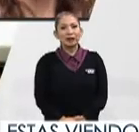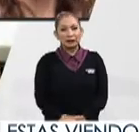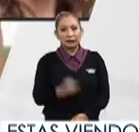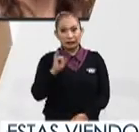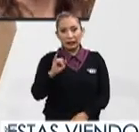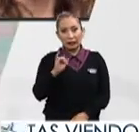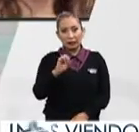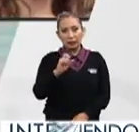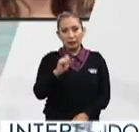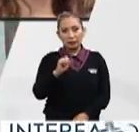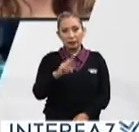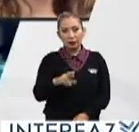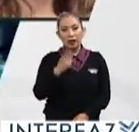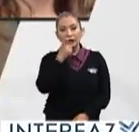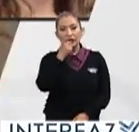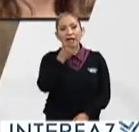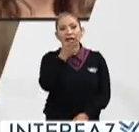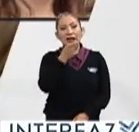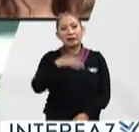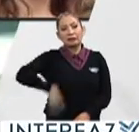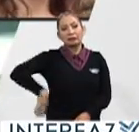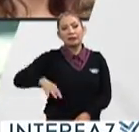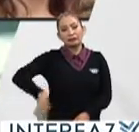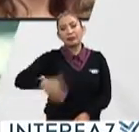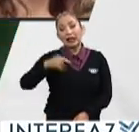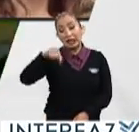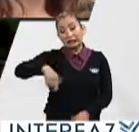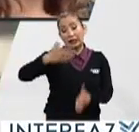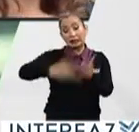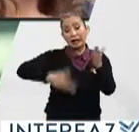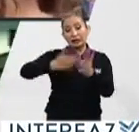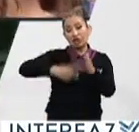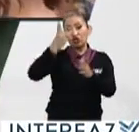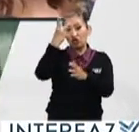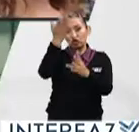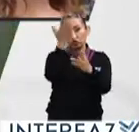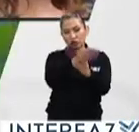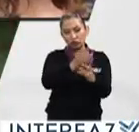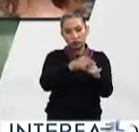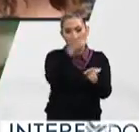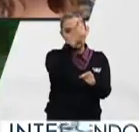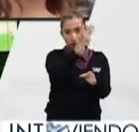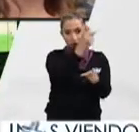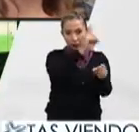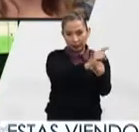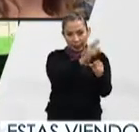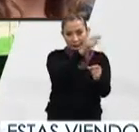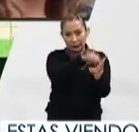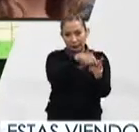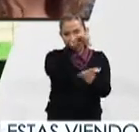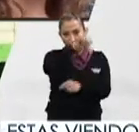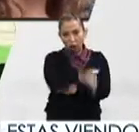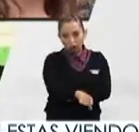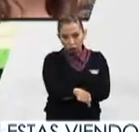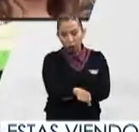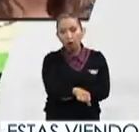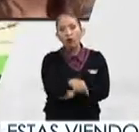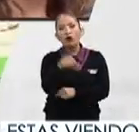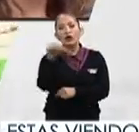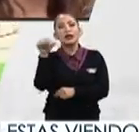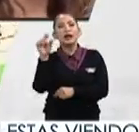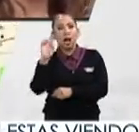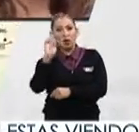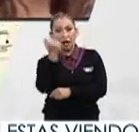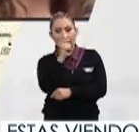Así es, Omar, pues como mencionaste, digamos que este taller se divide en dos partes. Los primeros 2 días que inician hoy serán en